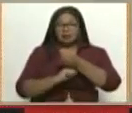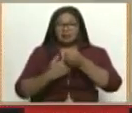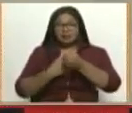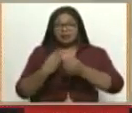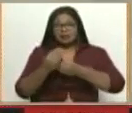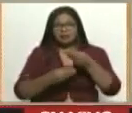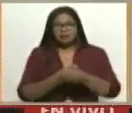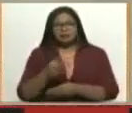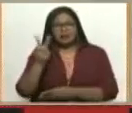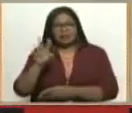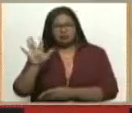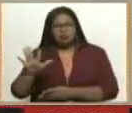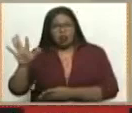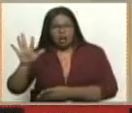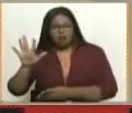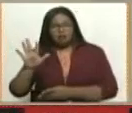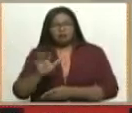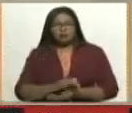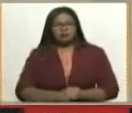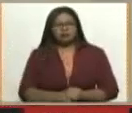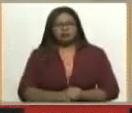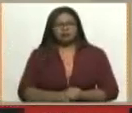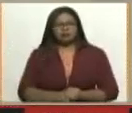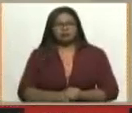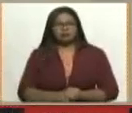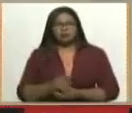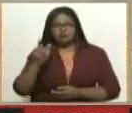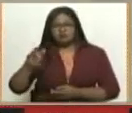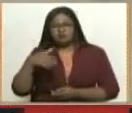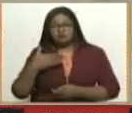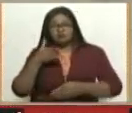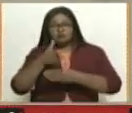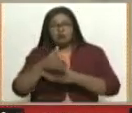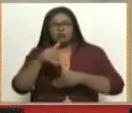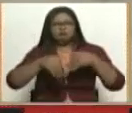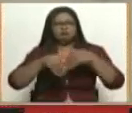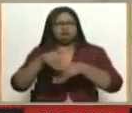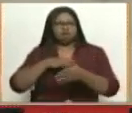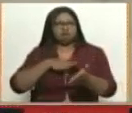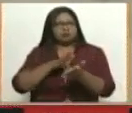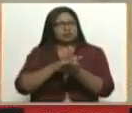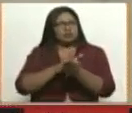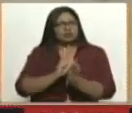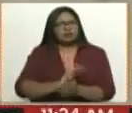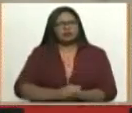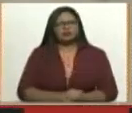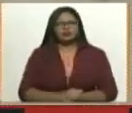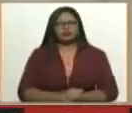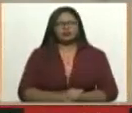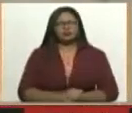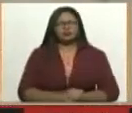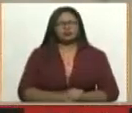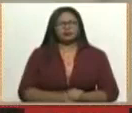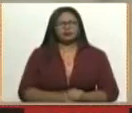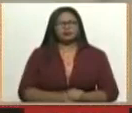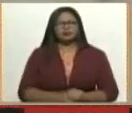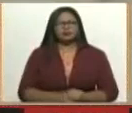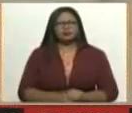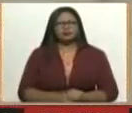las venezolanas y los venezolanos ejerzan plenamente su soberanía.